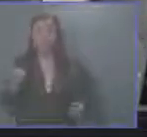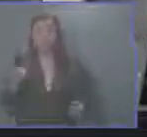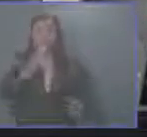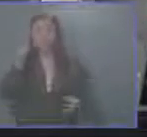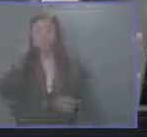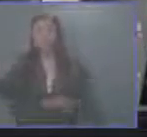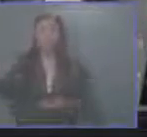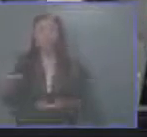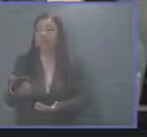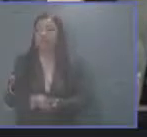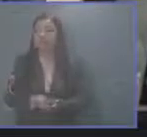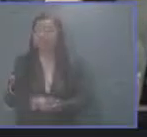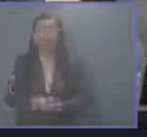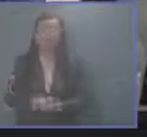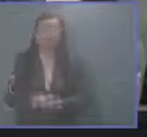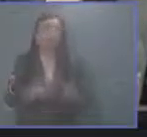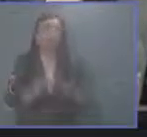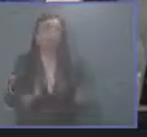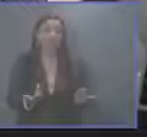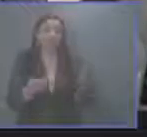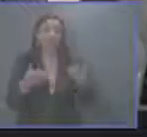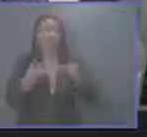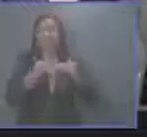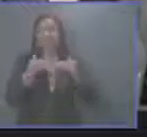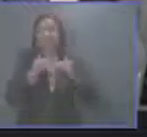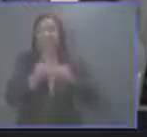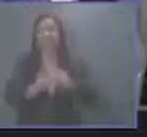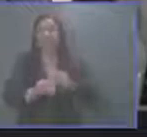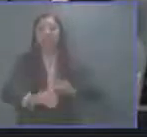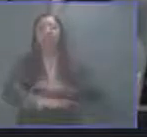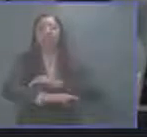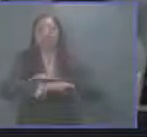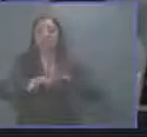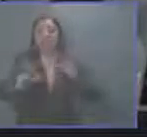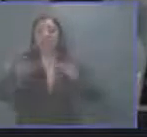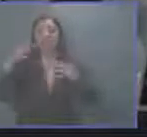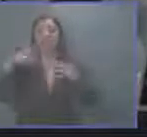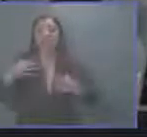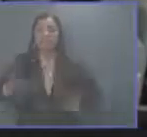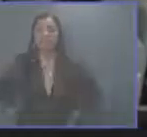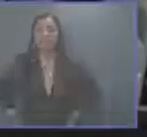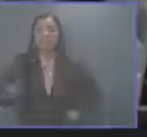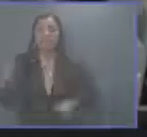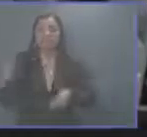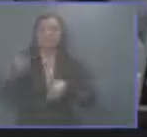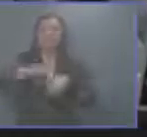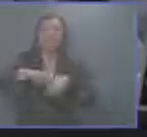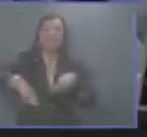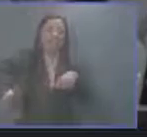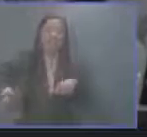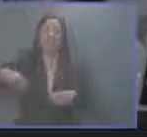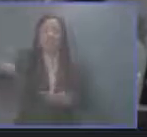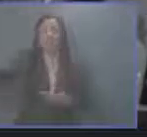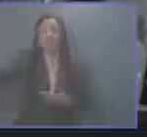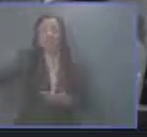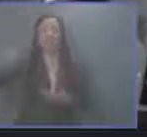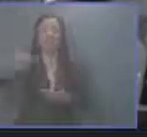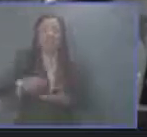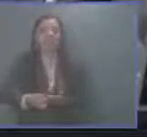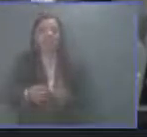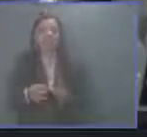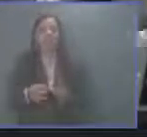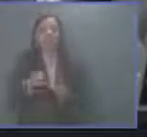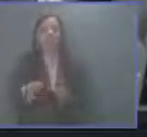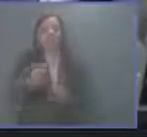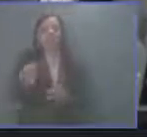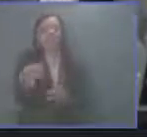y ya se explicó que lo hicieron bastante tarde ahora no voy a caer en